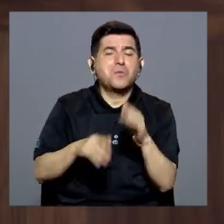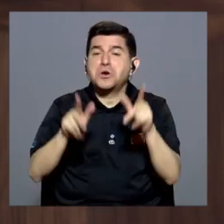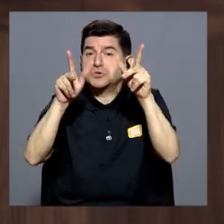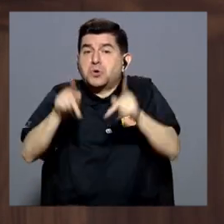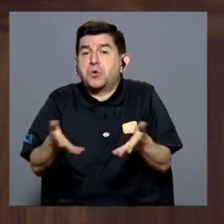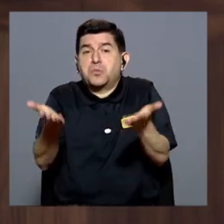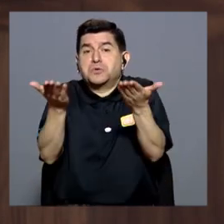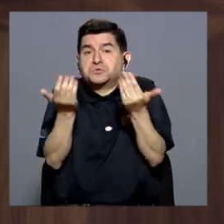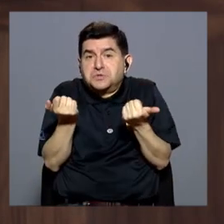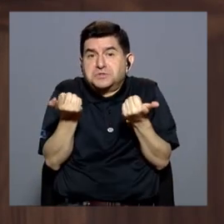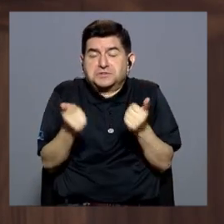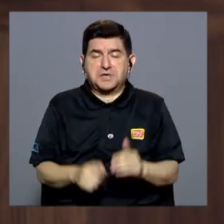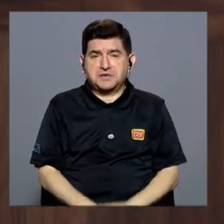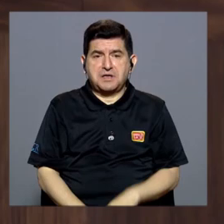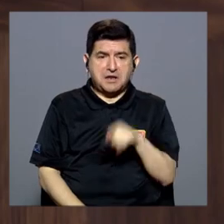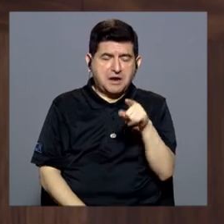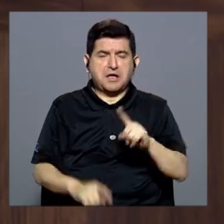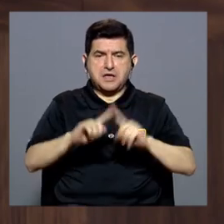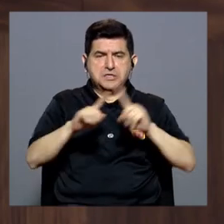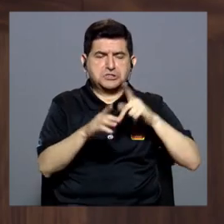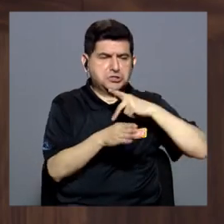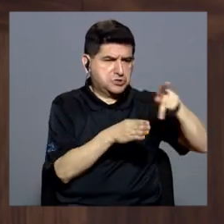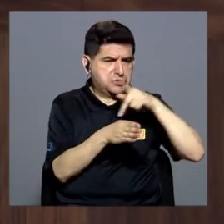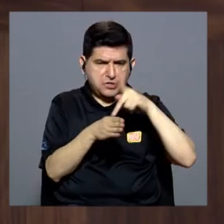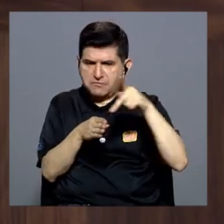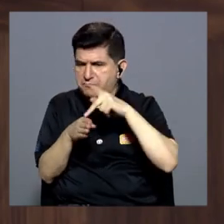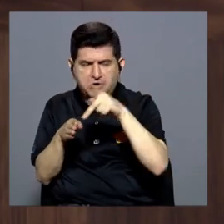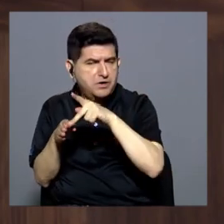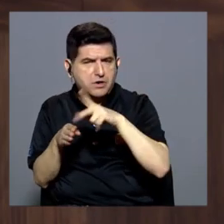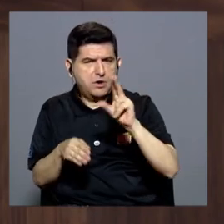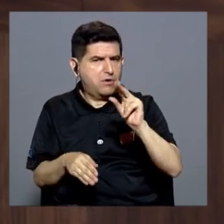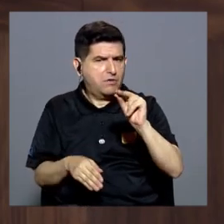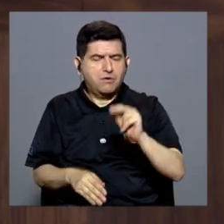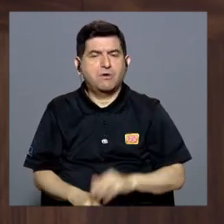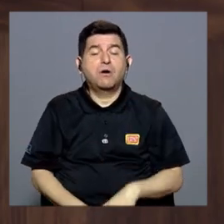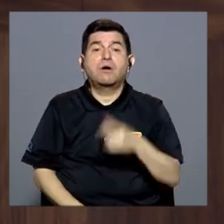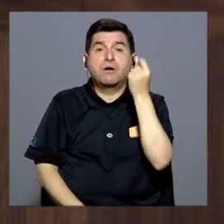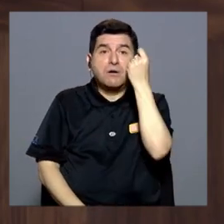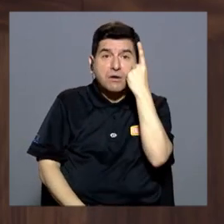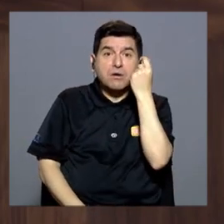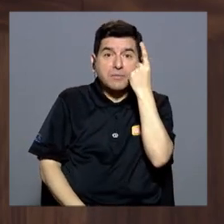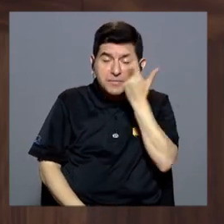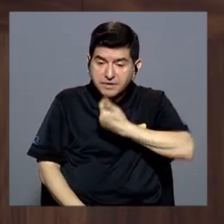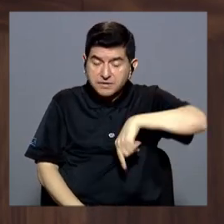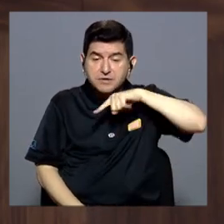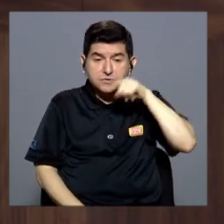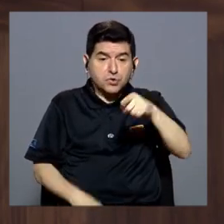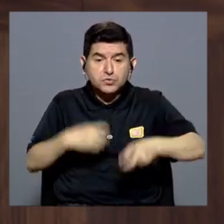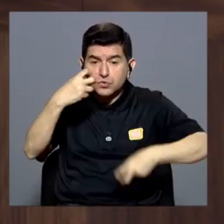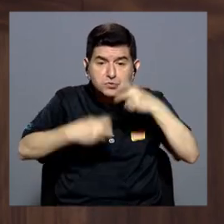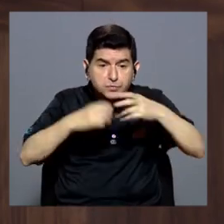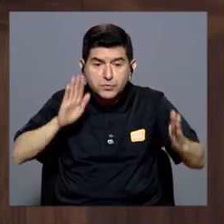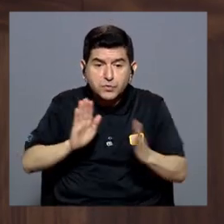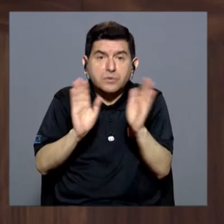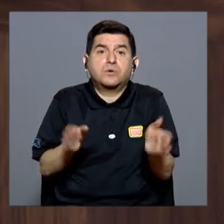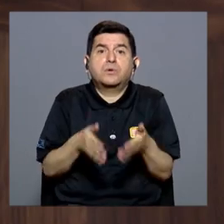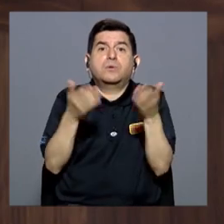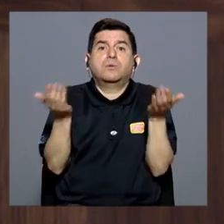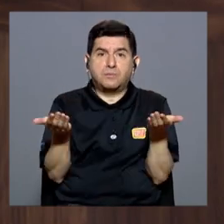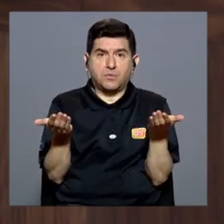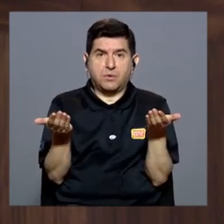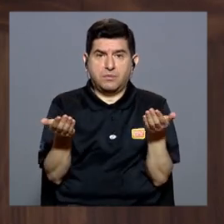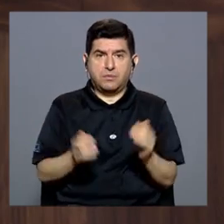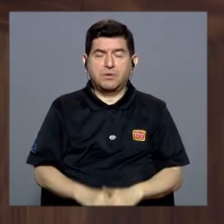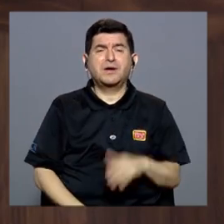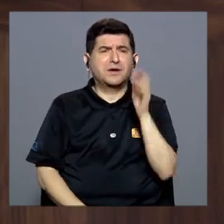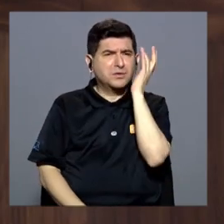que quieran estar en ciertas profesiones, sino para poder comprender cómo podemos enfrentar esas problemáticas que son